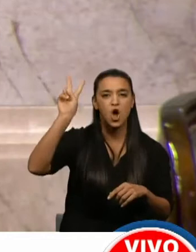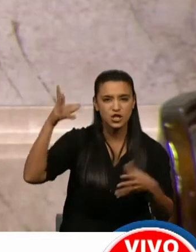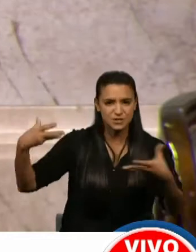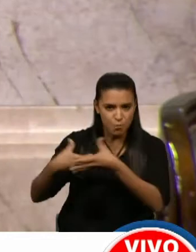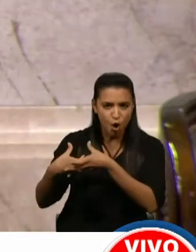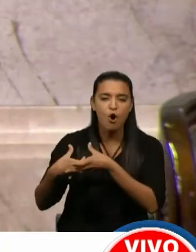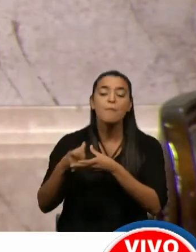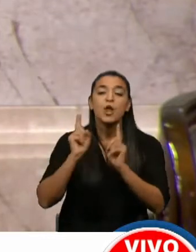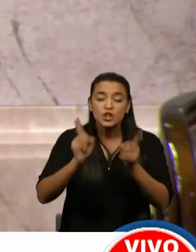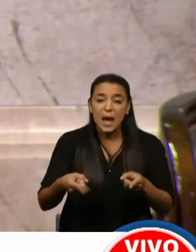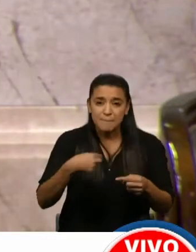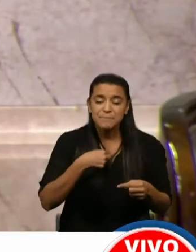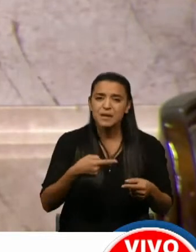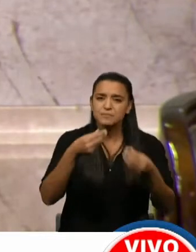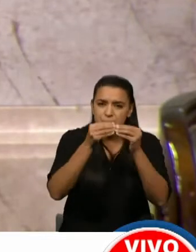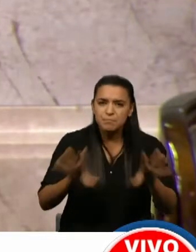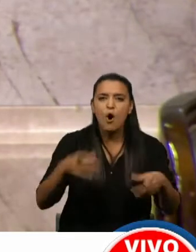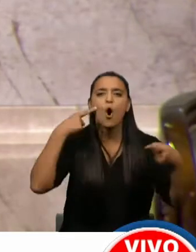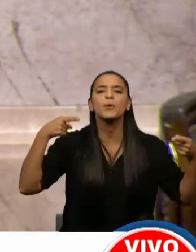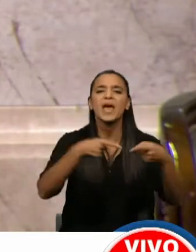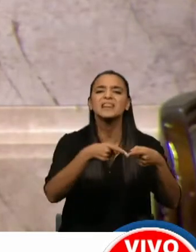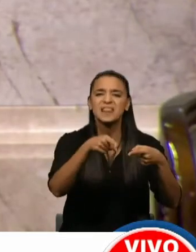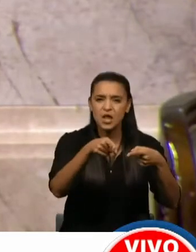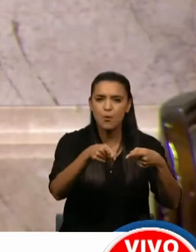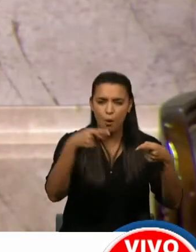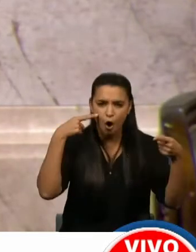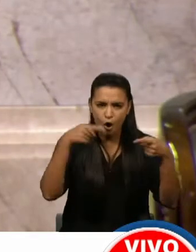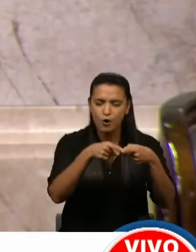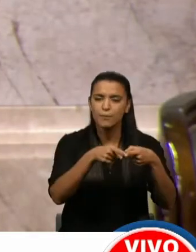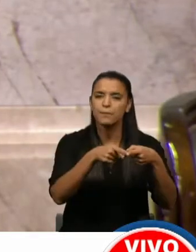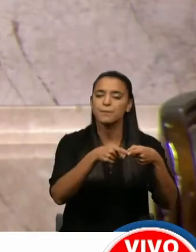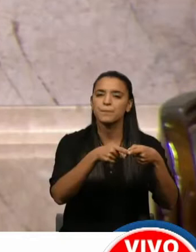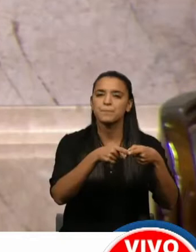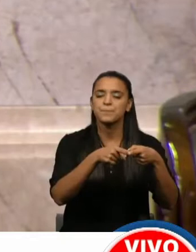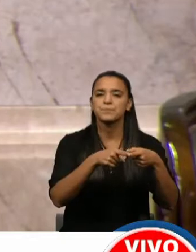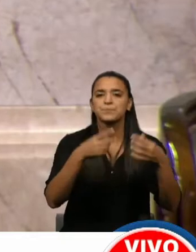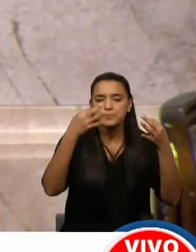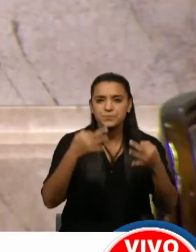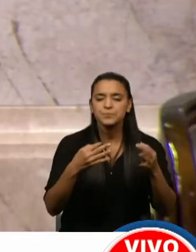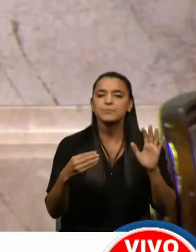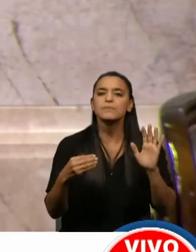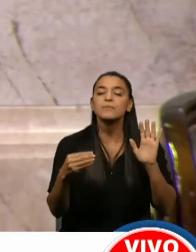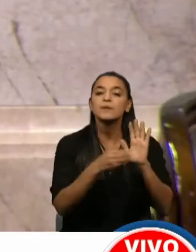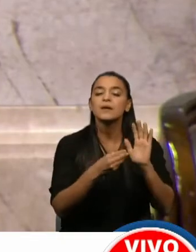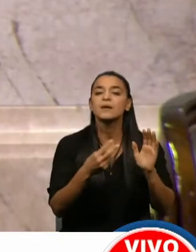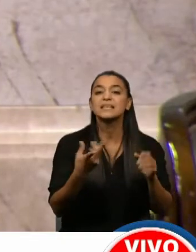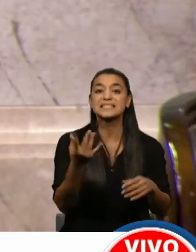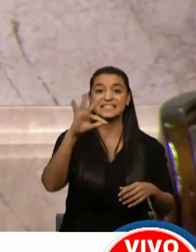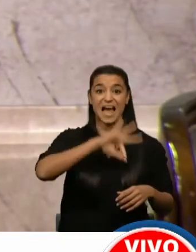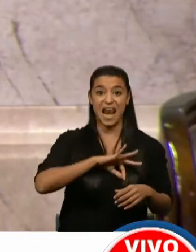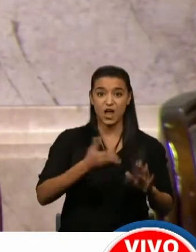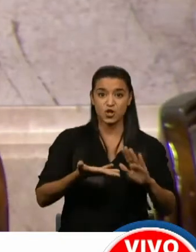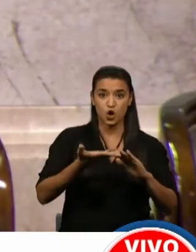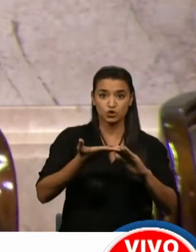cierto también que nació con el objetivo, con la finalidad de gravar los altos salarios